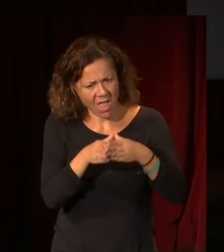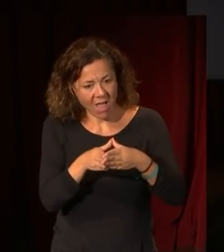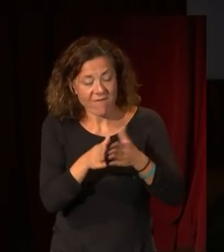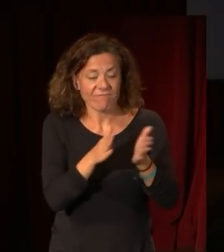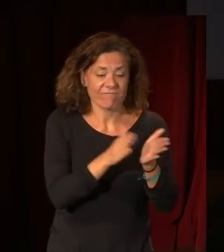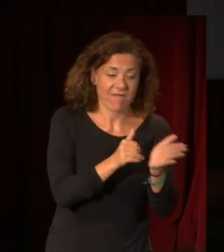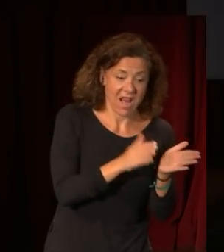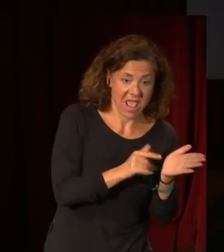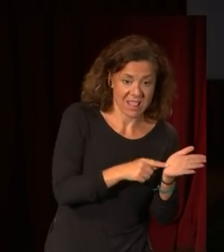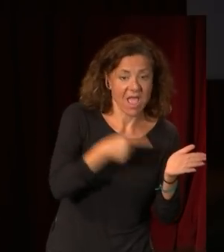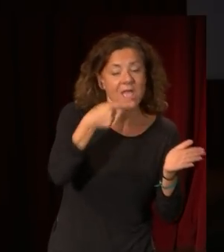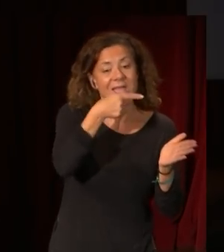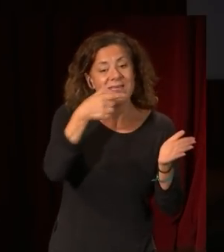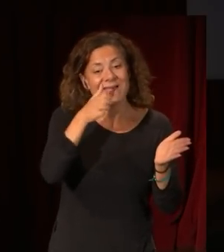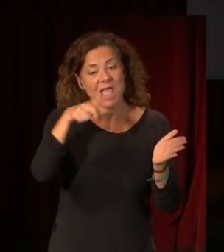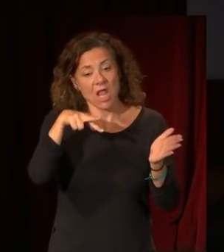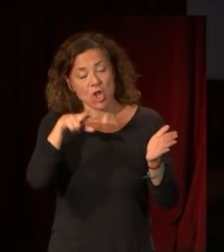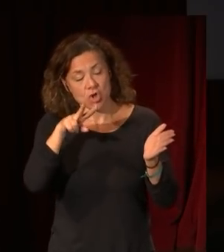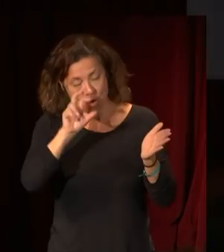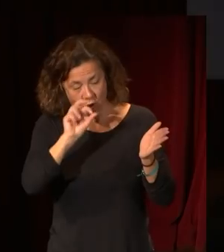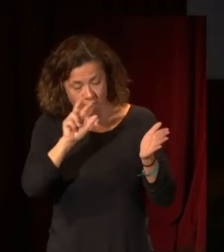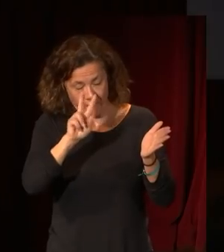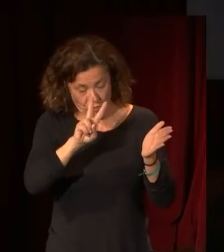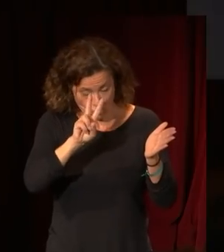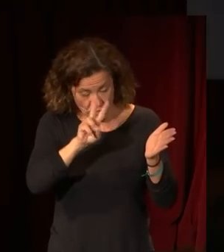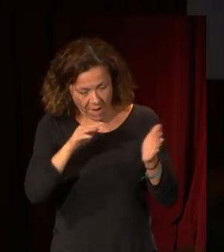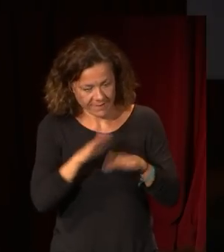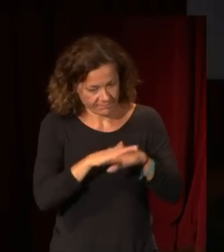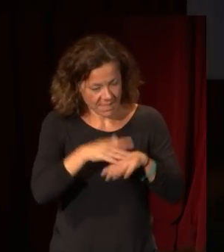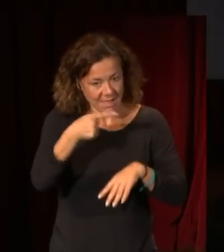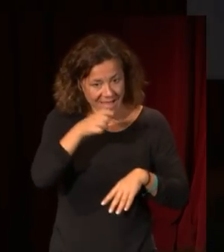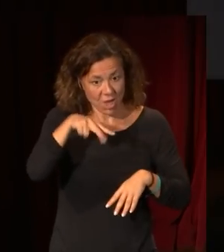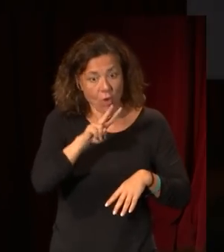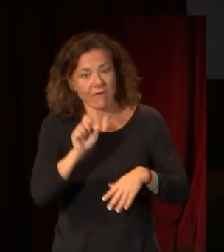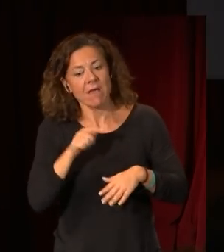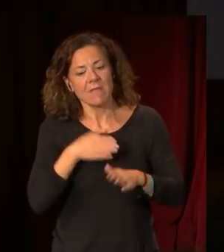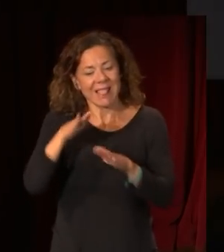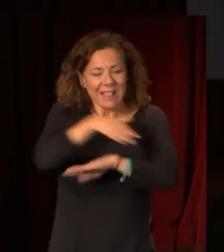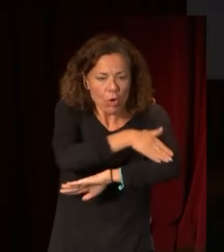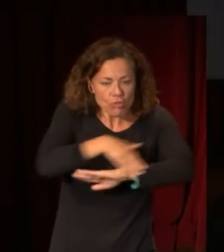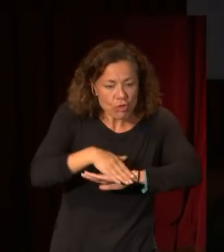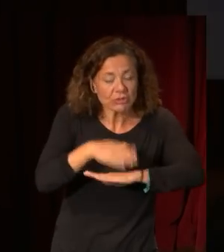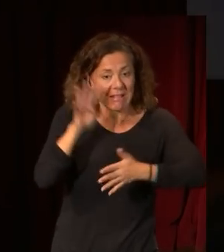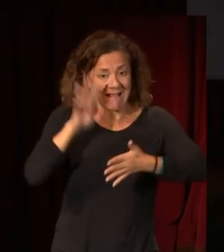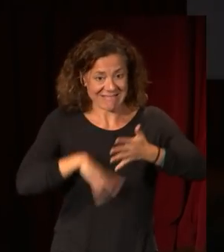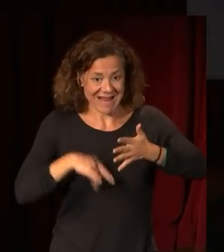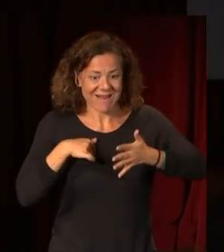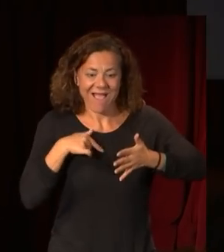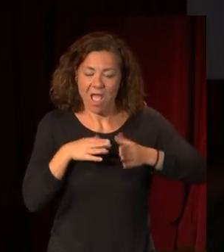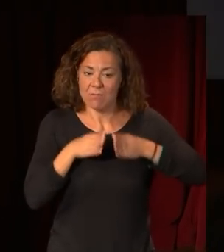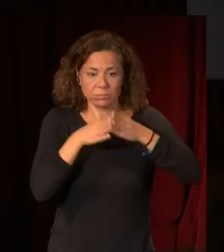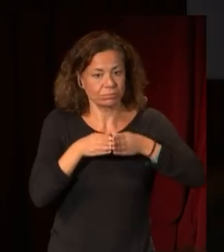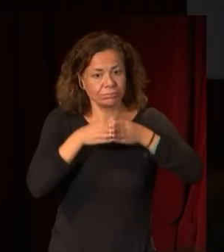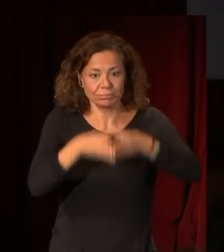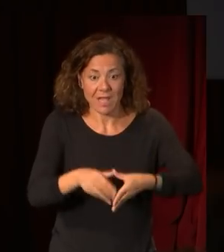valencia y génova y por tanto pasaba por la costa catalana en la costa catalana el centro ario más importante que había